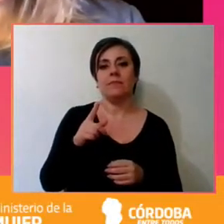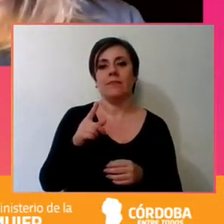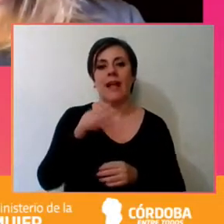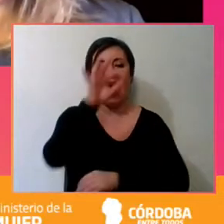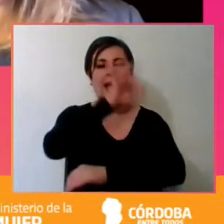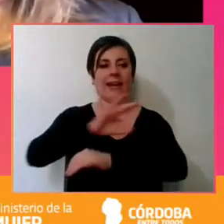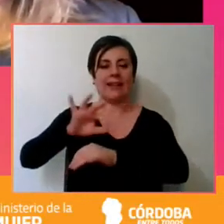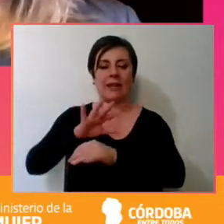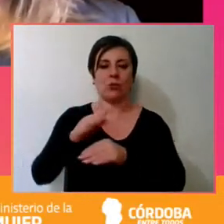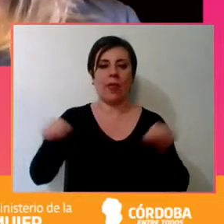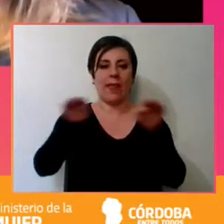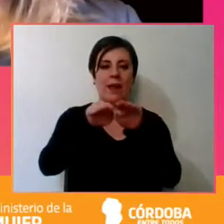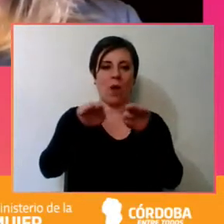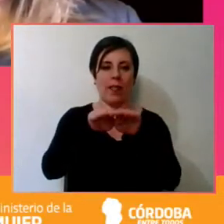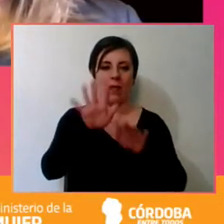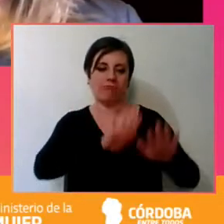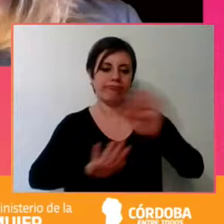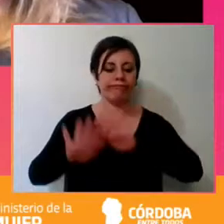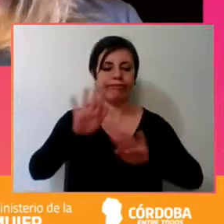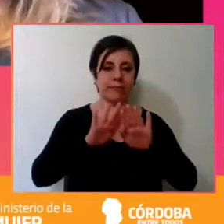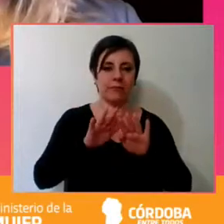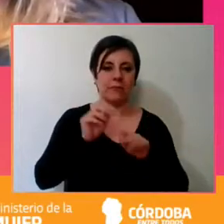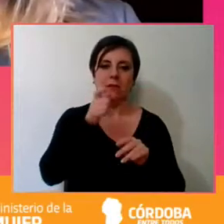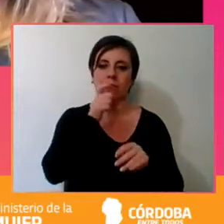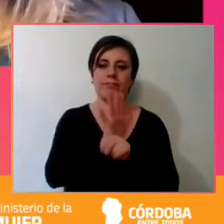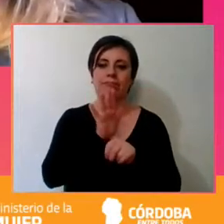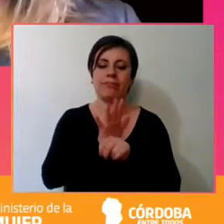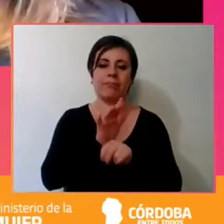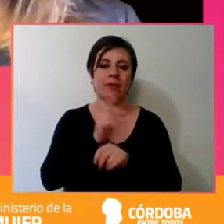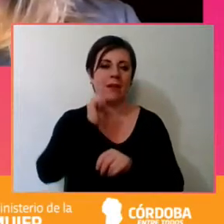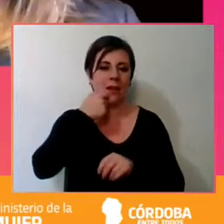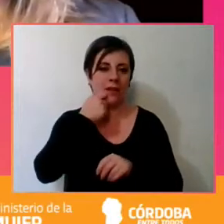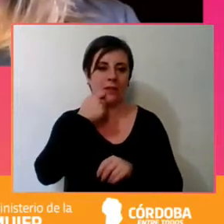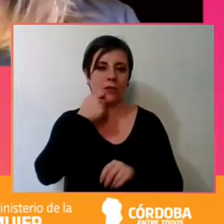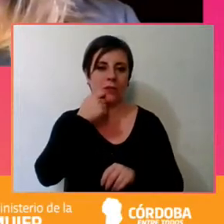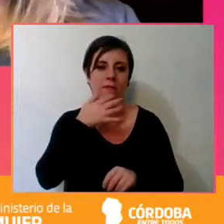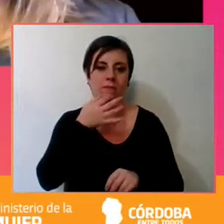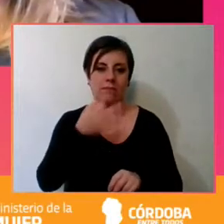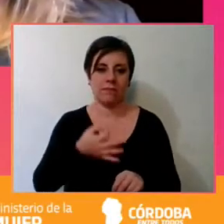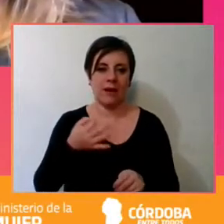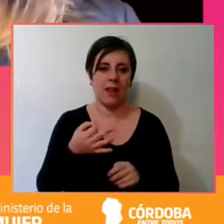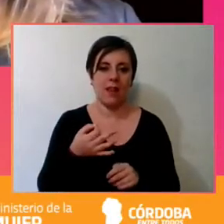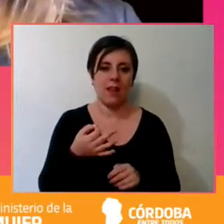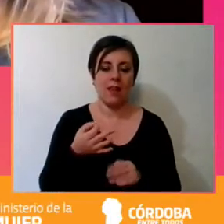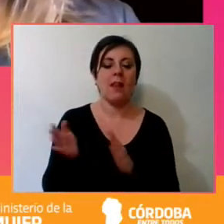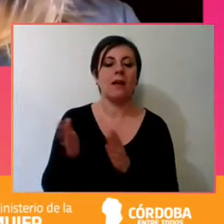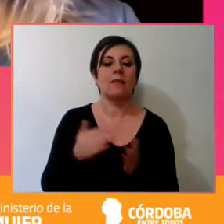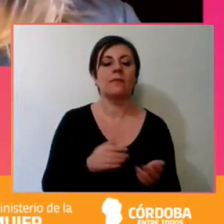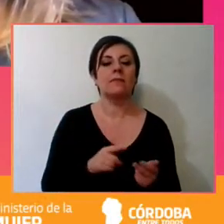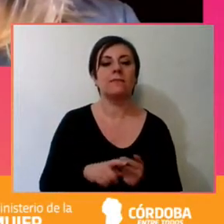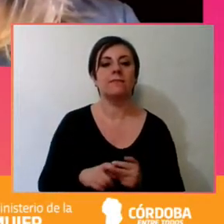de la igualdad, que es un concepto tan bonito y tan real, y por otra parte que